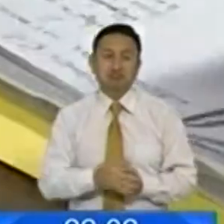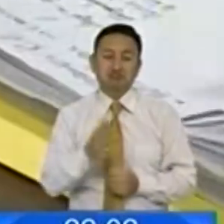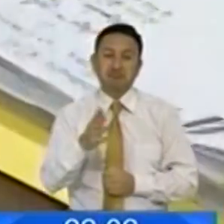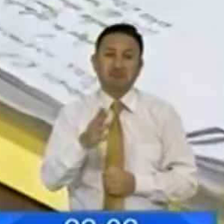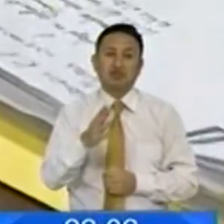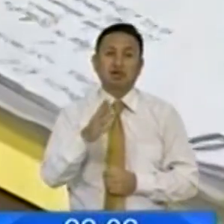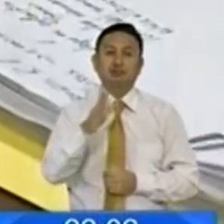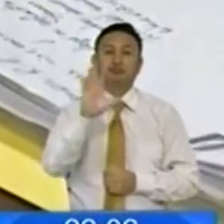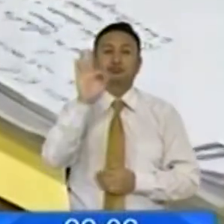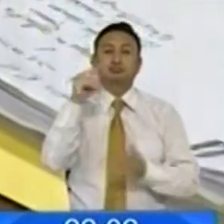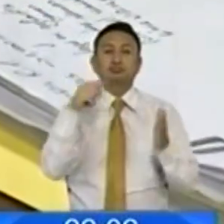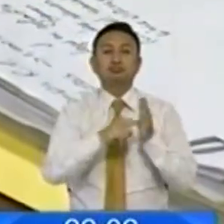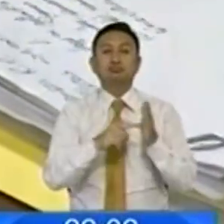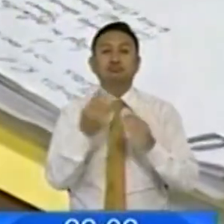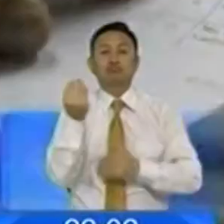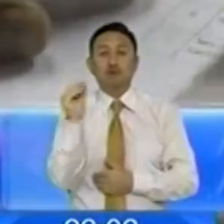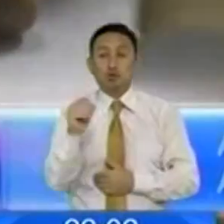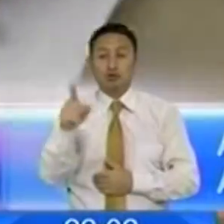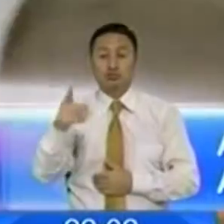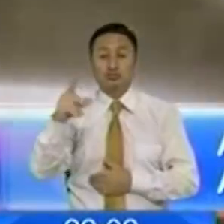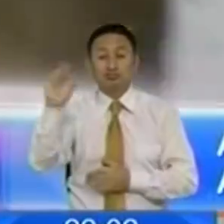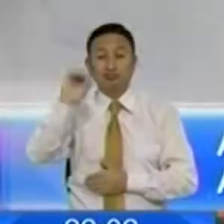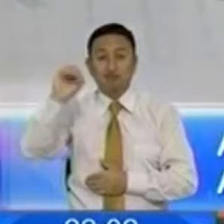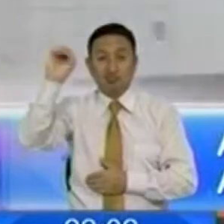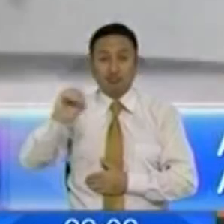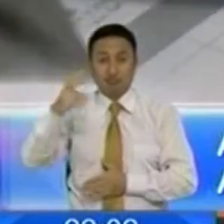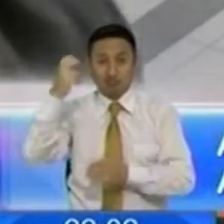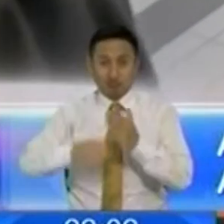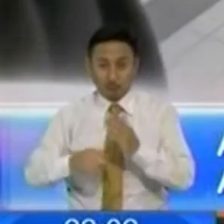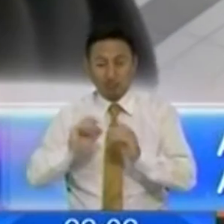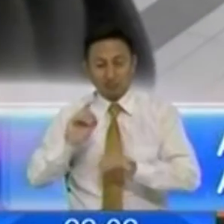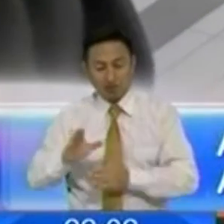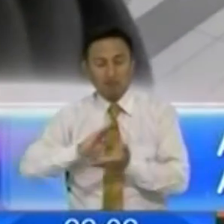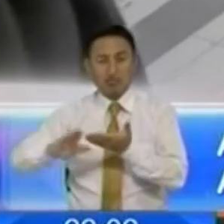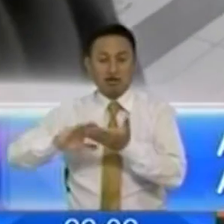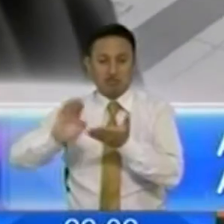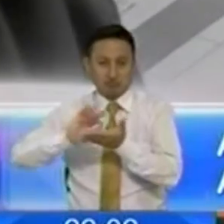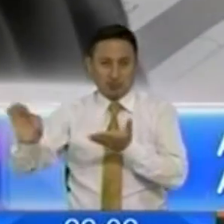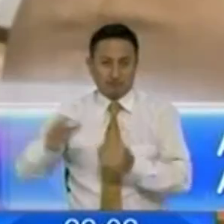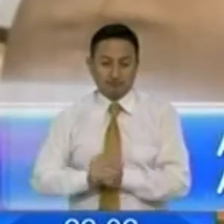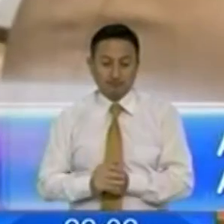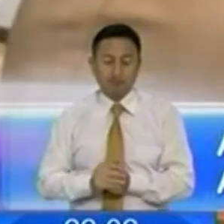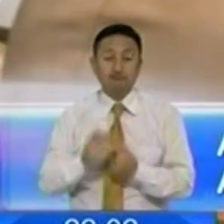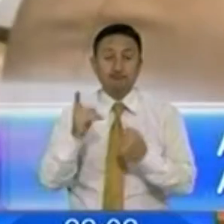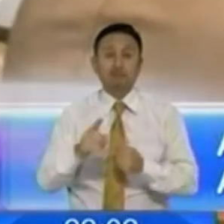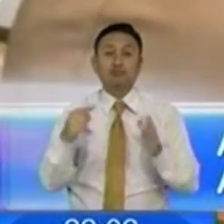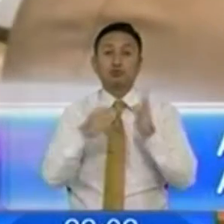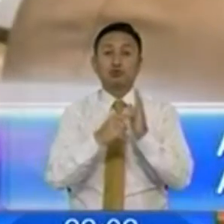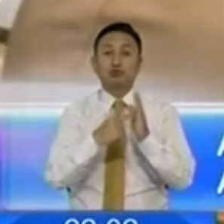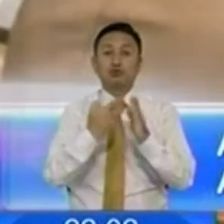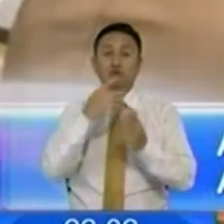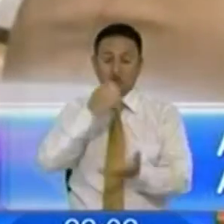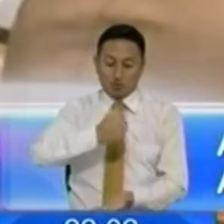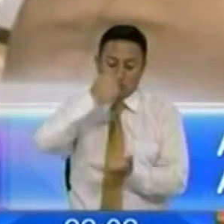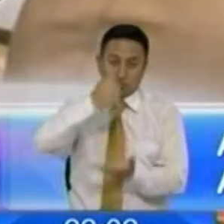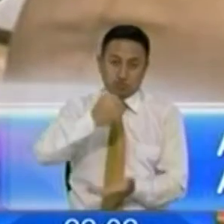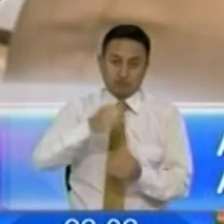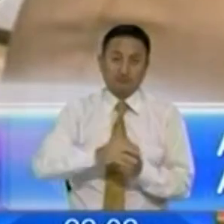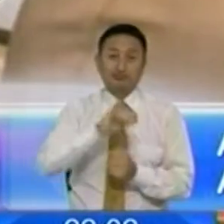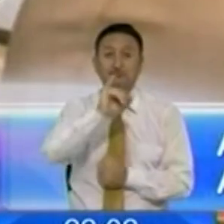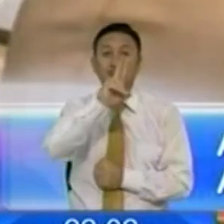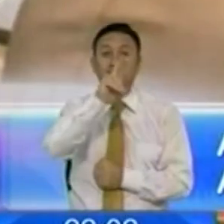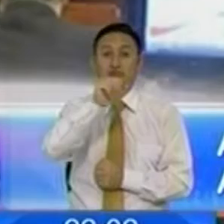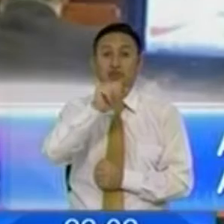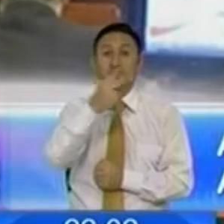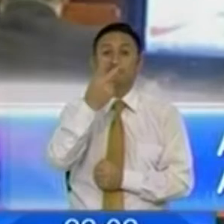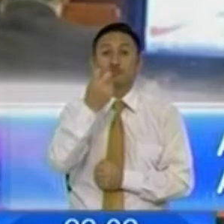a 9.000 jóvenes se les condonará los intereses a los créditos educativos. Se grabará de impuesto a las fundas plásticas, IVA del